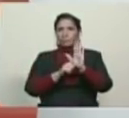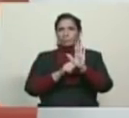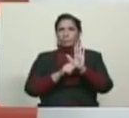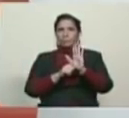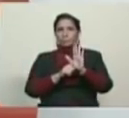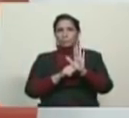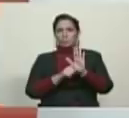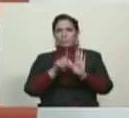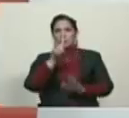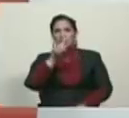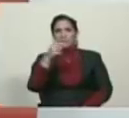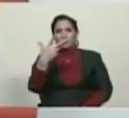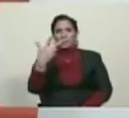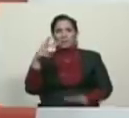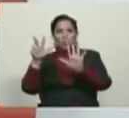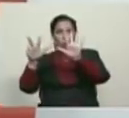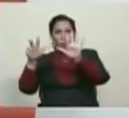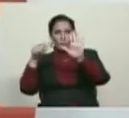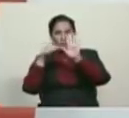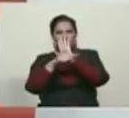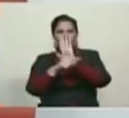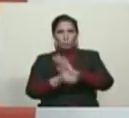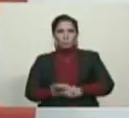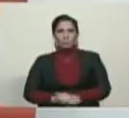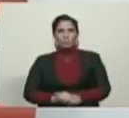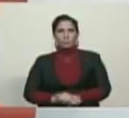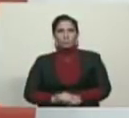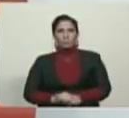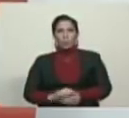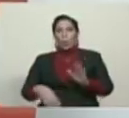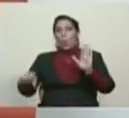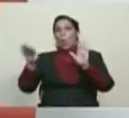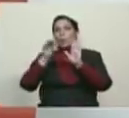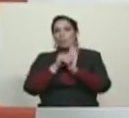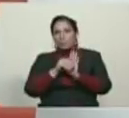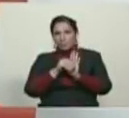138, artículo 138. Vuelven ellos.